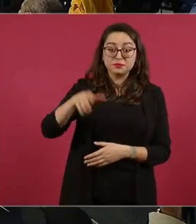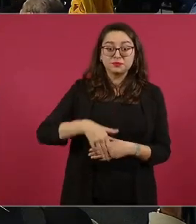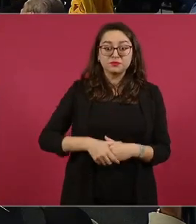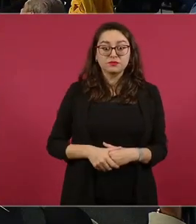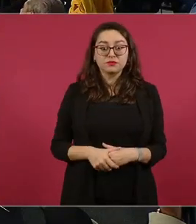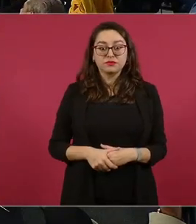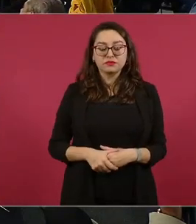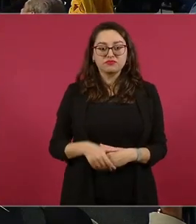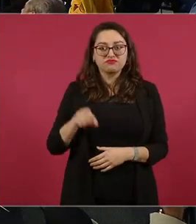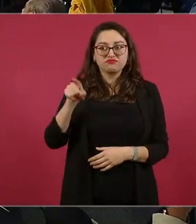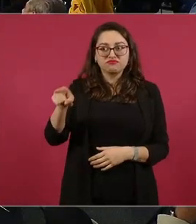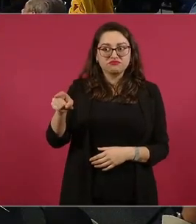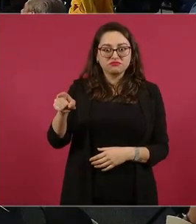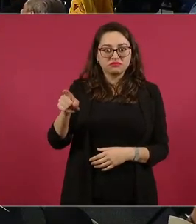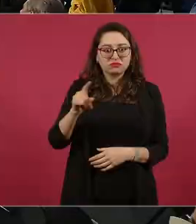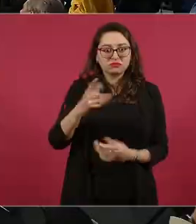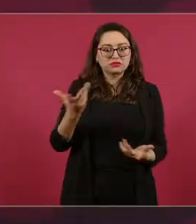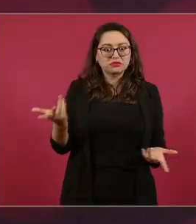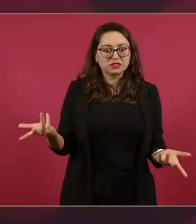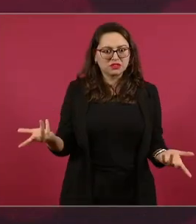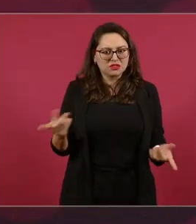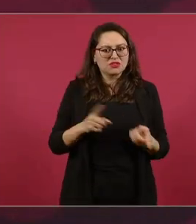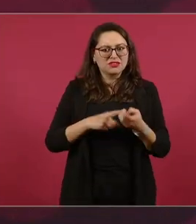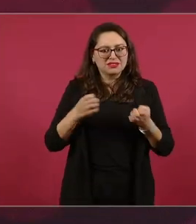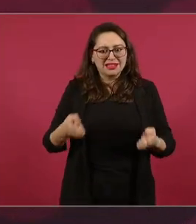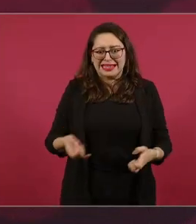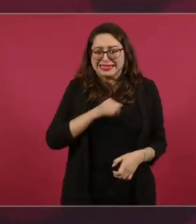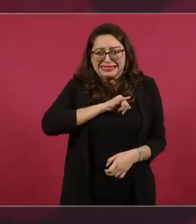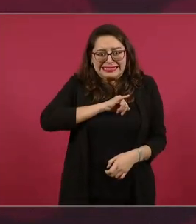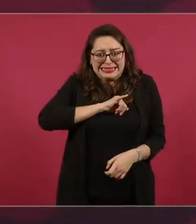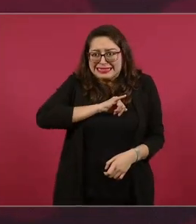¿Y qué hay ahí? ¿Sí? O sea,